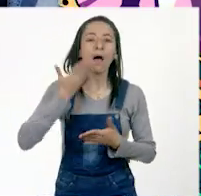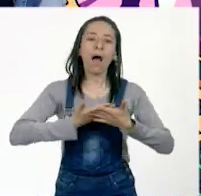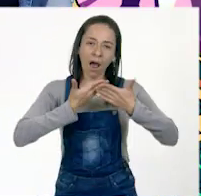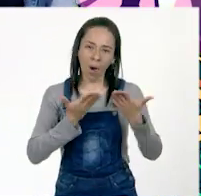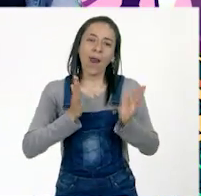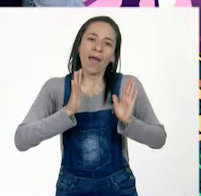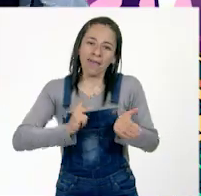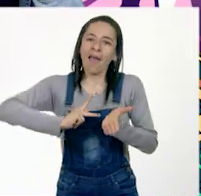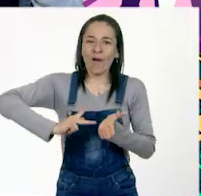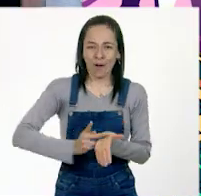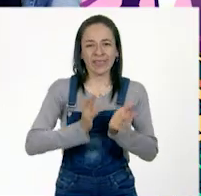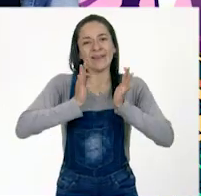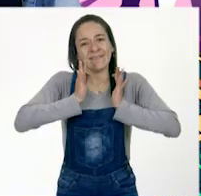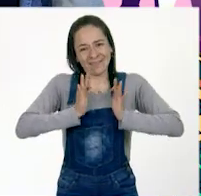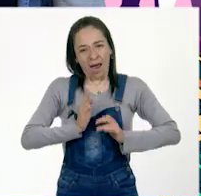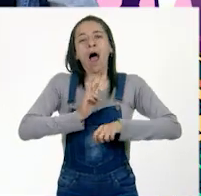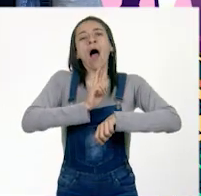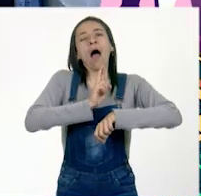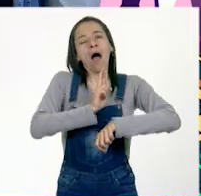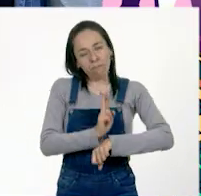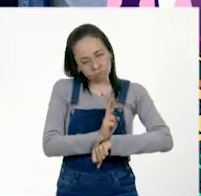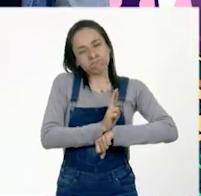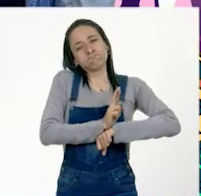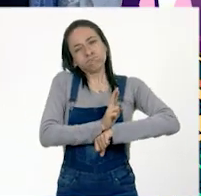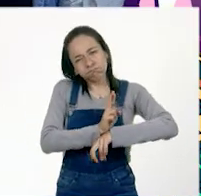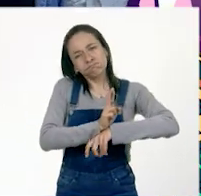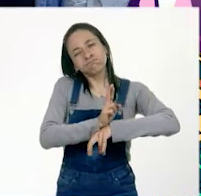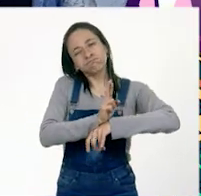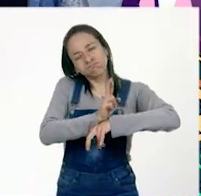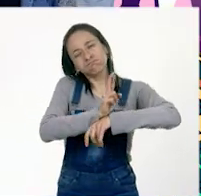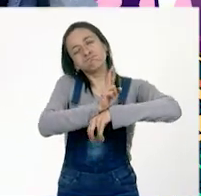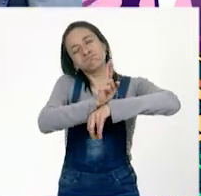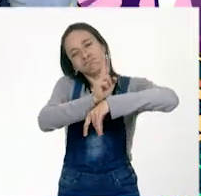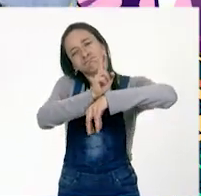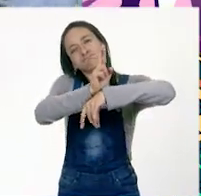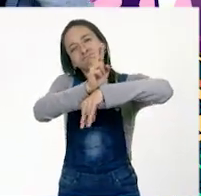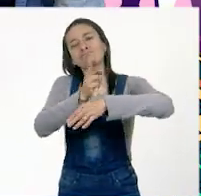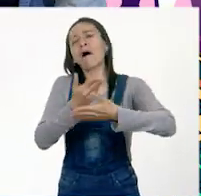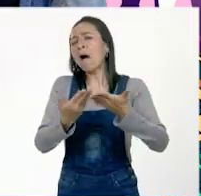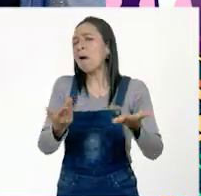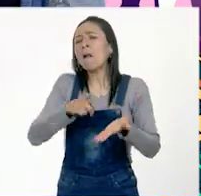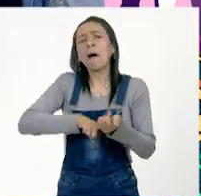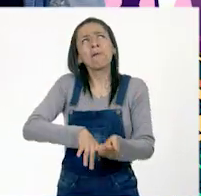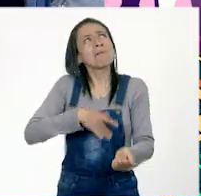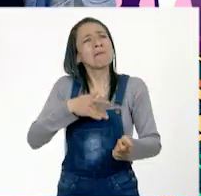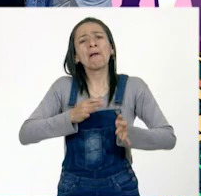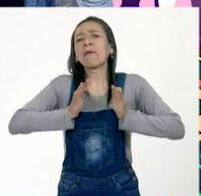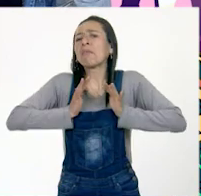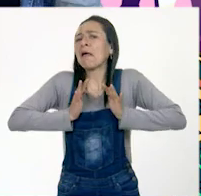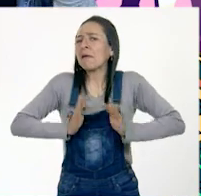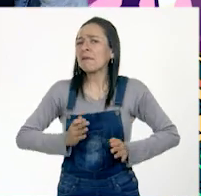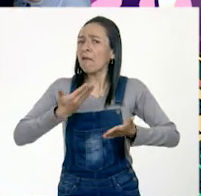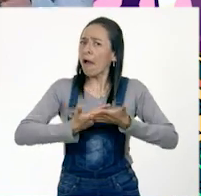Ahora sí, nos encontramos en calma y disfrutando de la vista maravillosa que jamás en toda mi vida